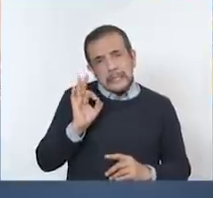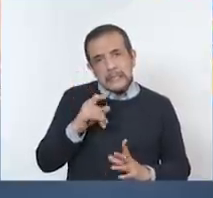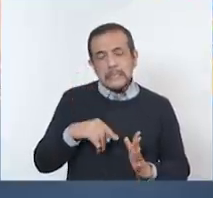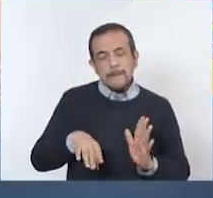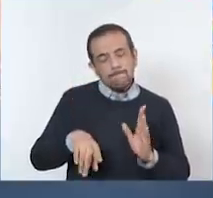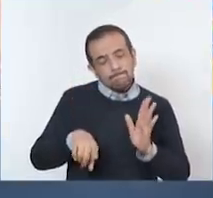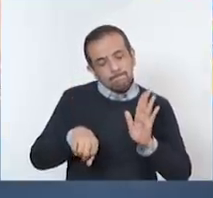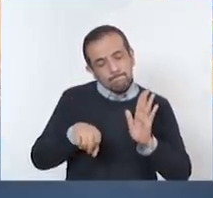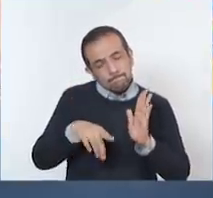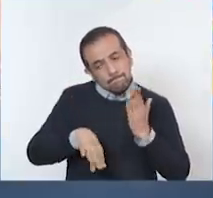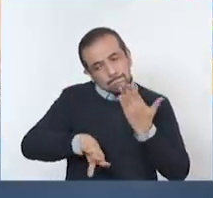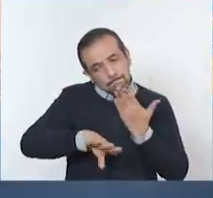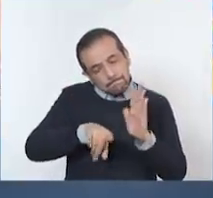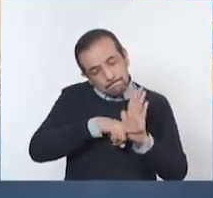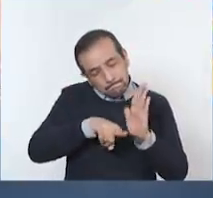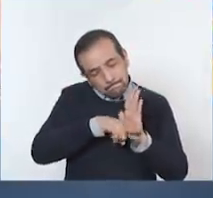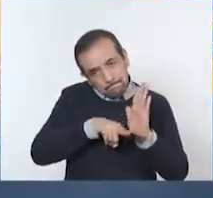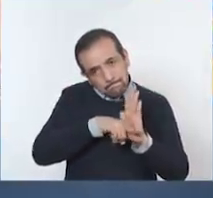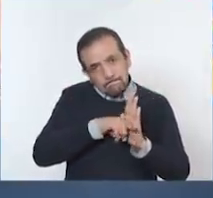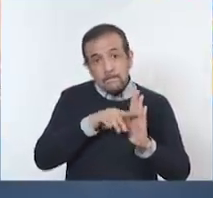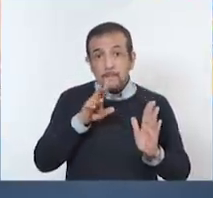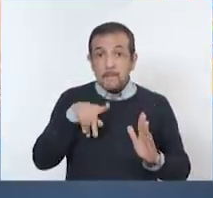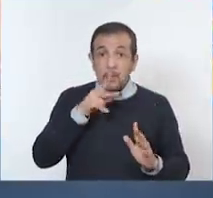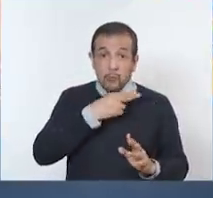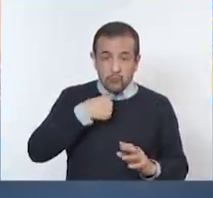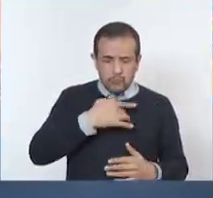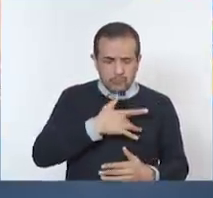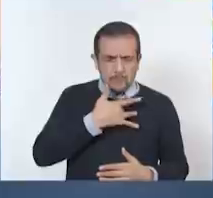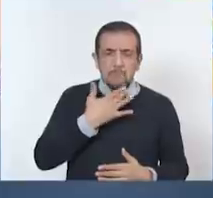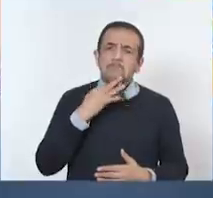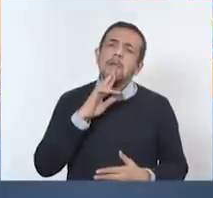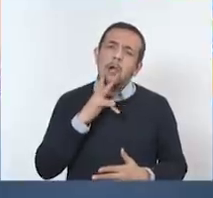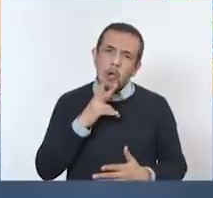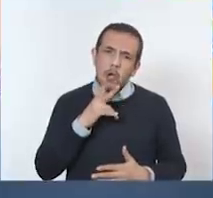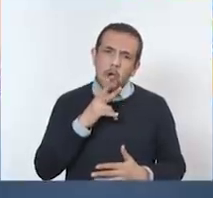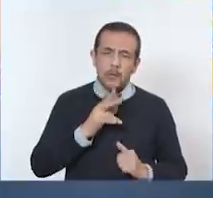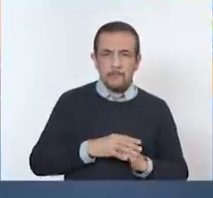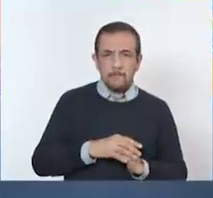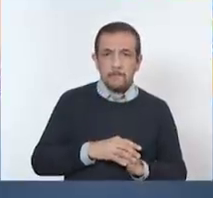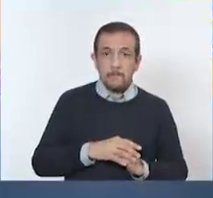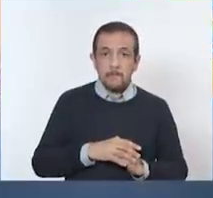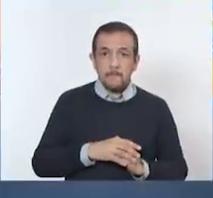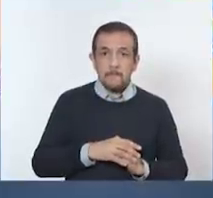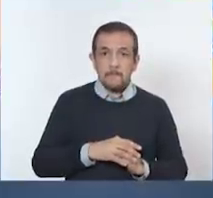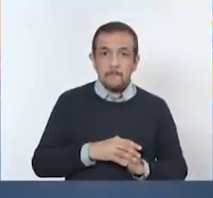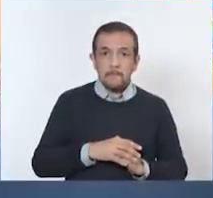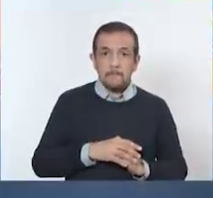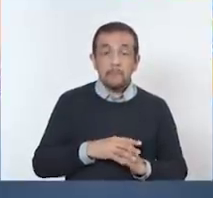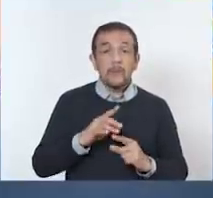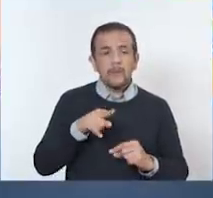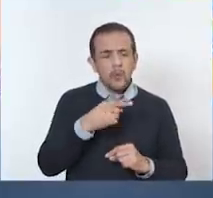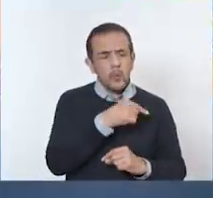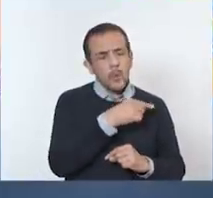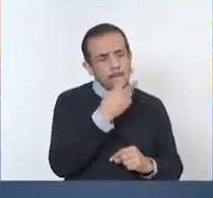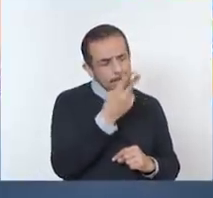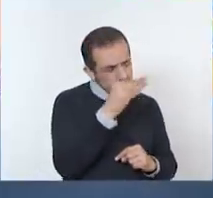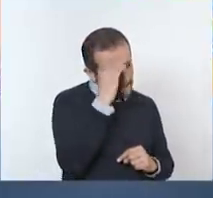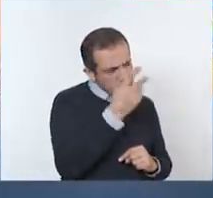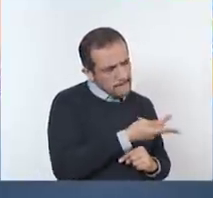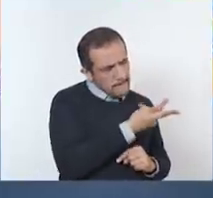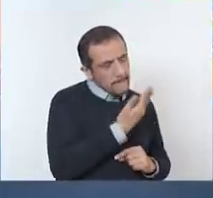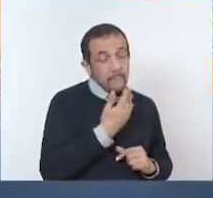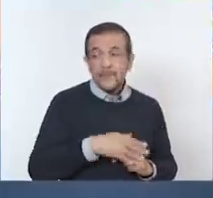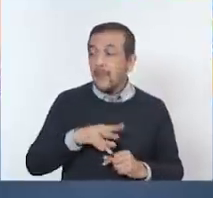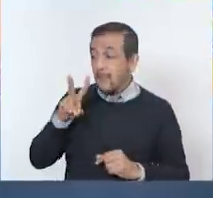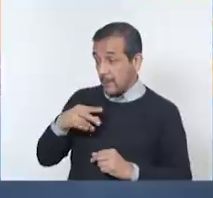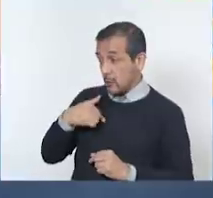negativos. Eso nos vuelve personas más valiosas y dignas y nos hace sentir mejor. Y, pues, ¿qué piensas? La verdad,